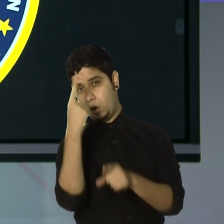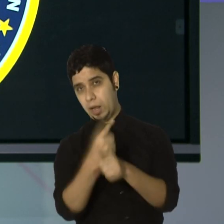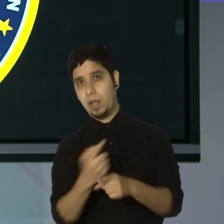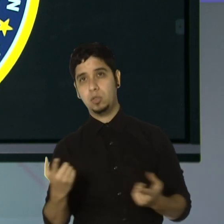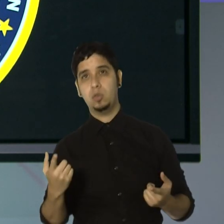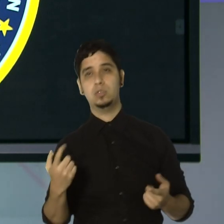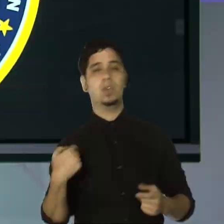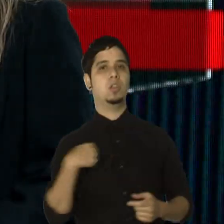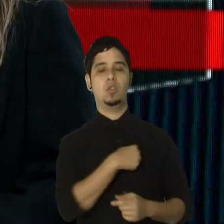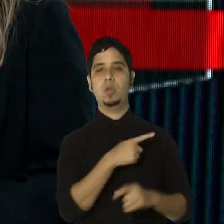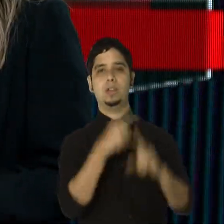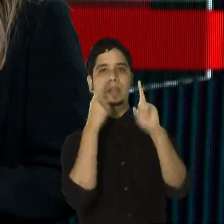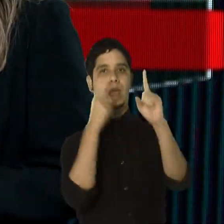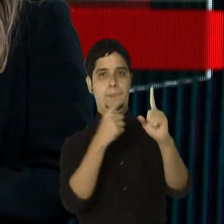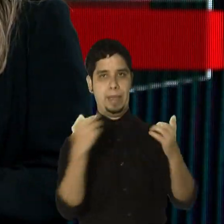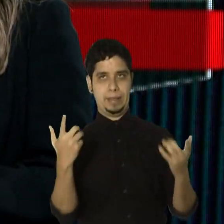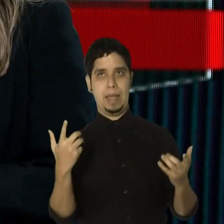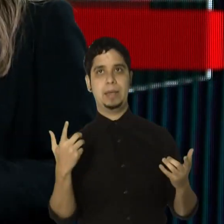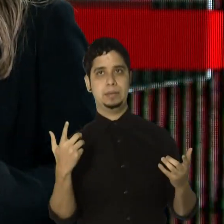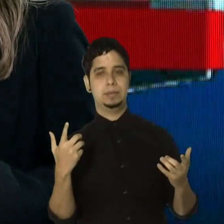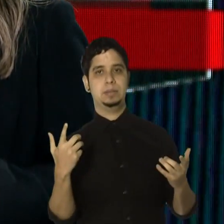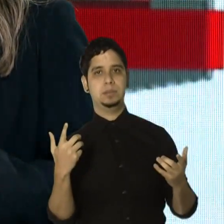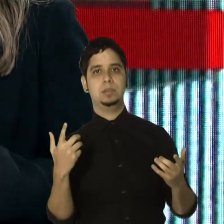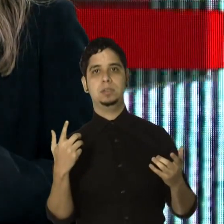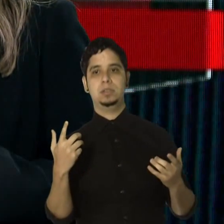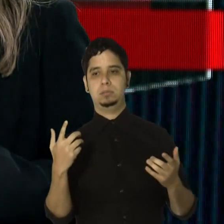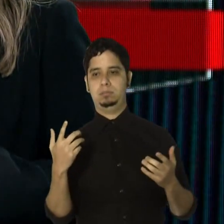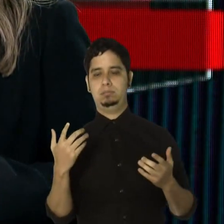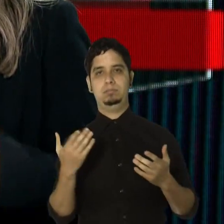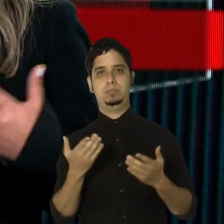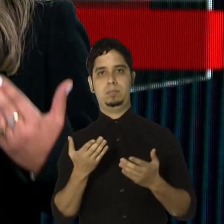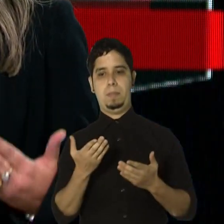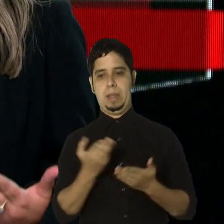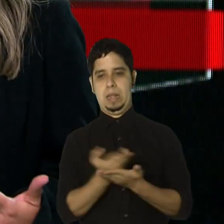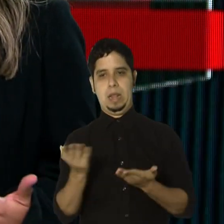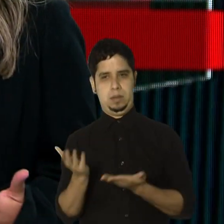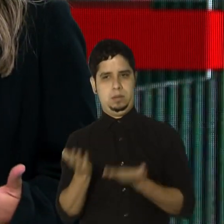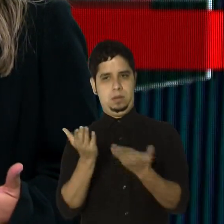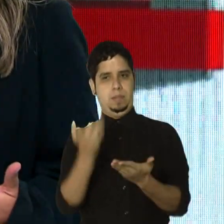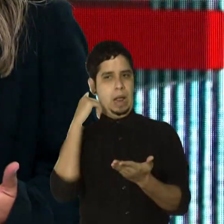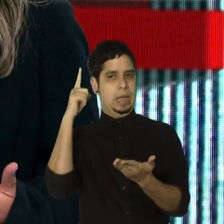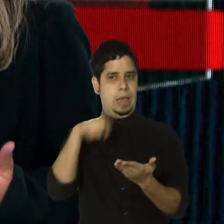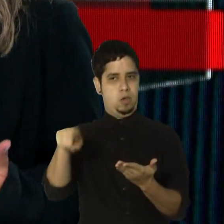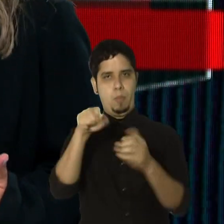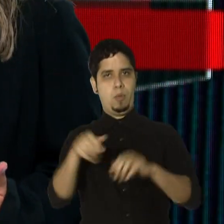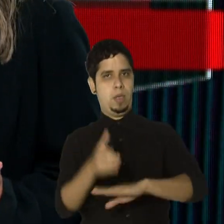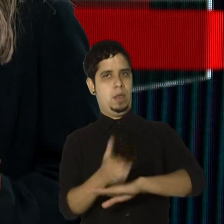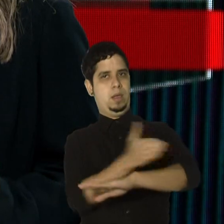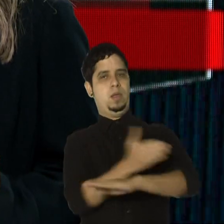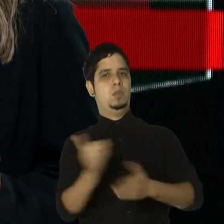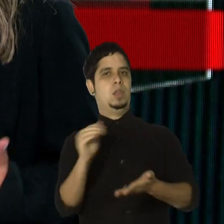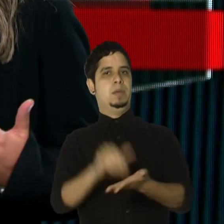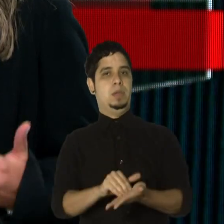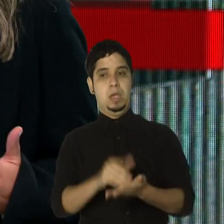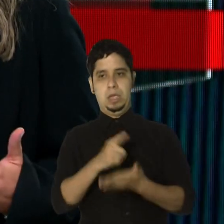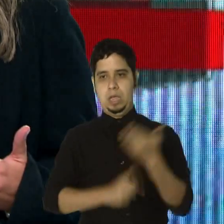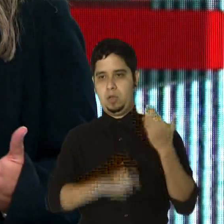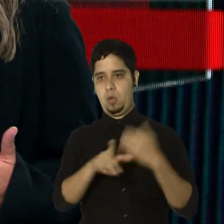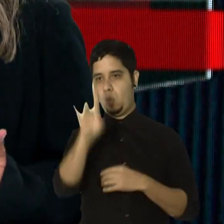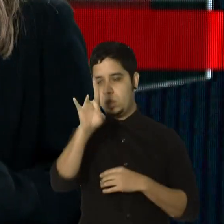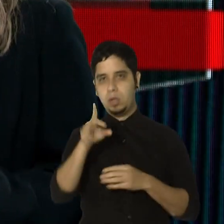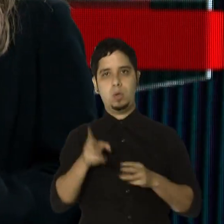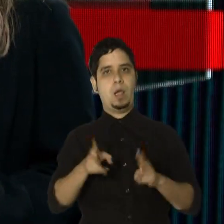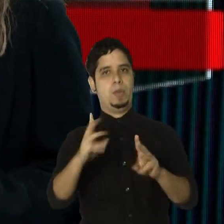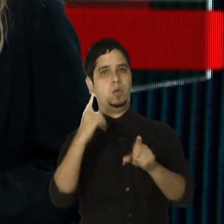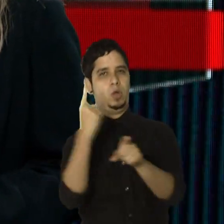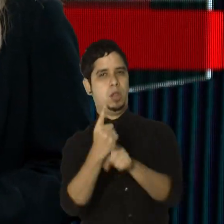propósito y el fin de nosotros, darle todos los programas que propendan a la rehabilitación, ellos encuentren un camino verdadero hacia